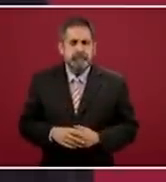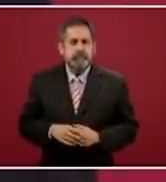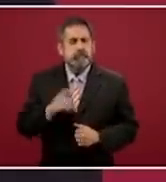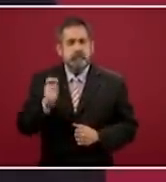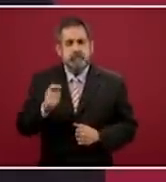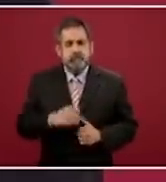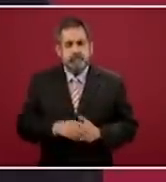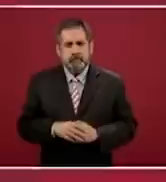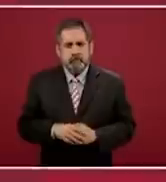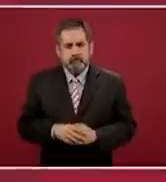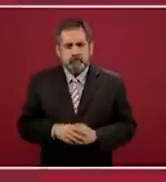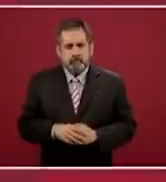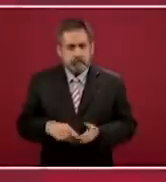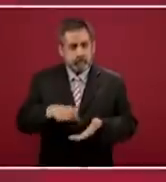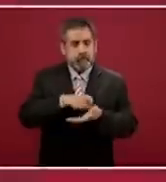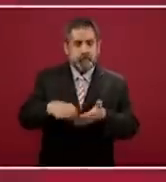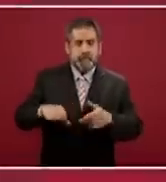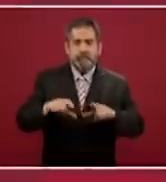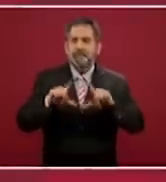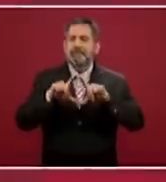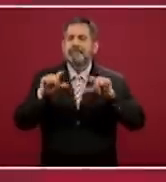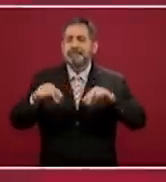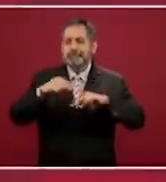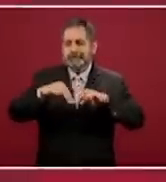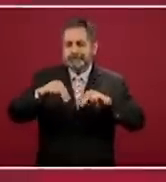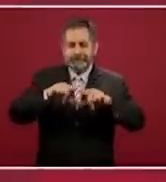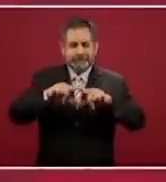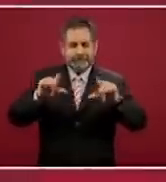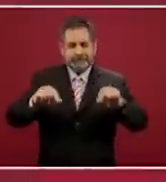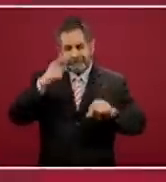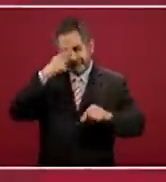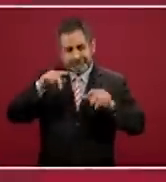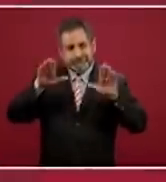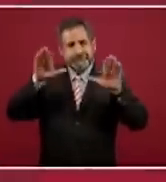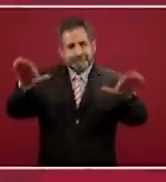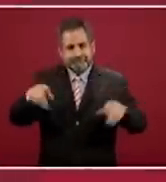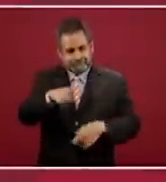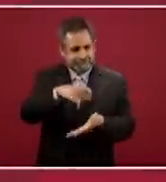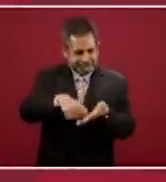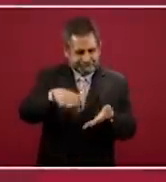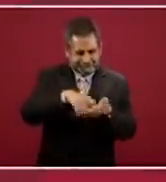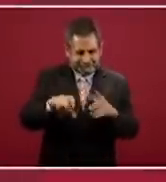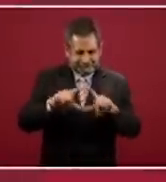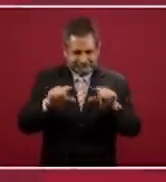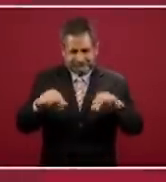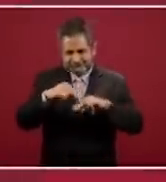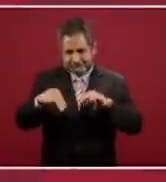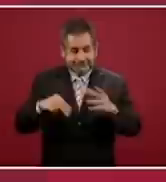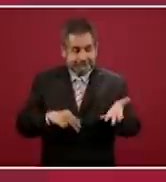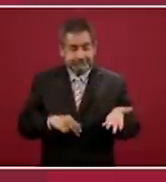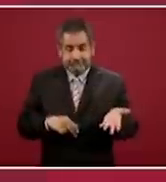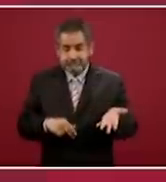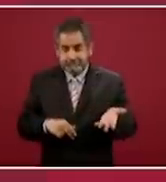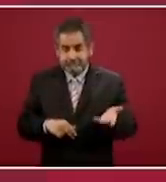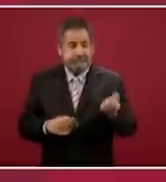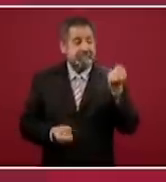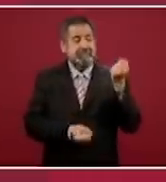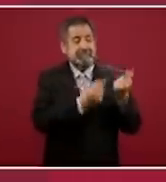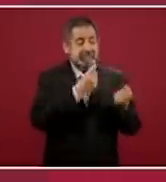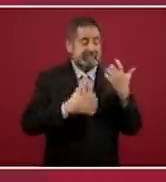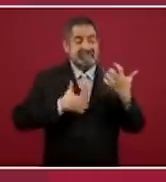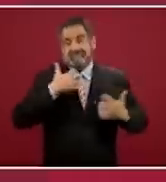comprando el boleto para el avión, su cachito. Hay unos muy enojados,